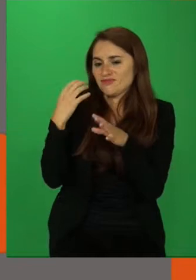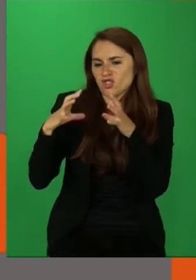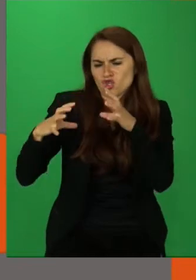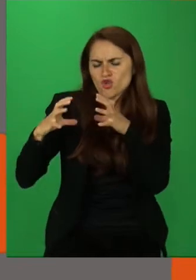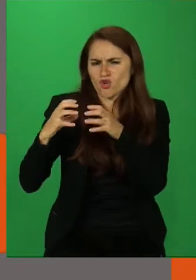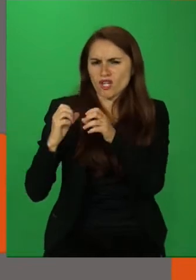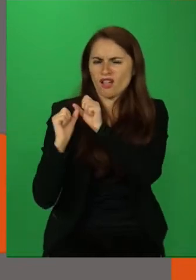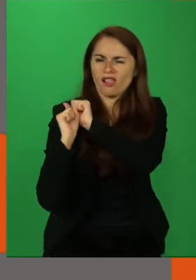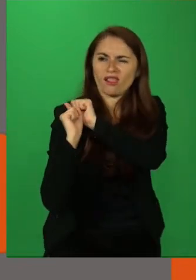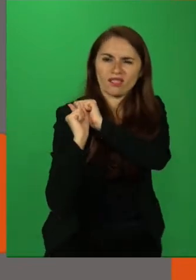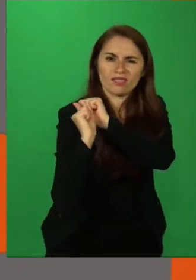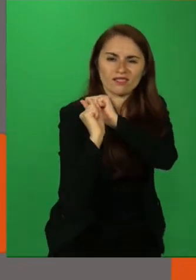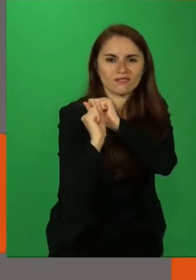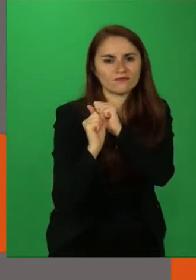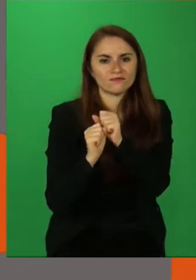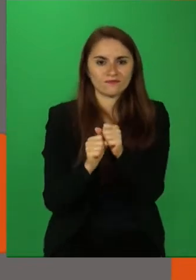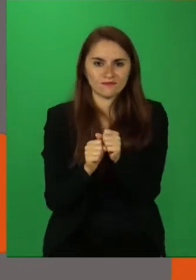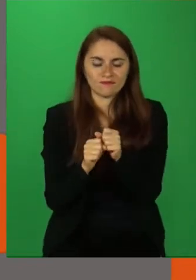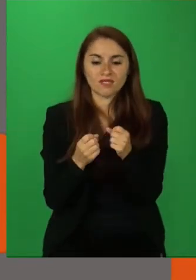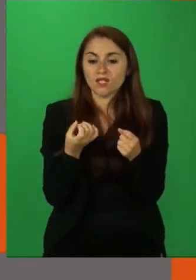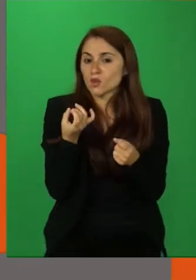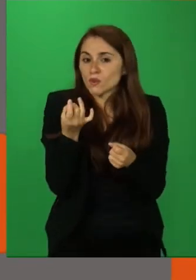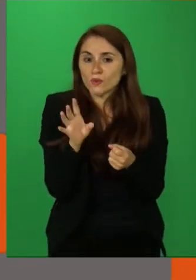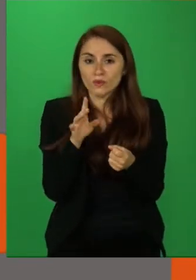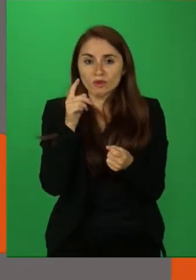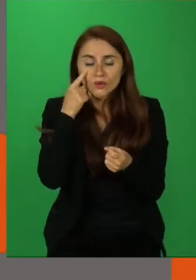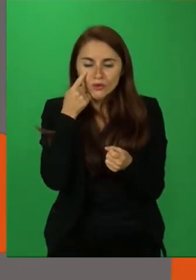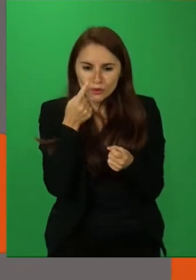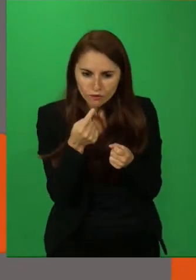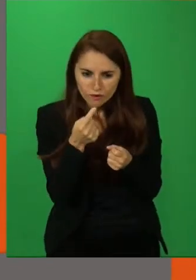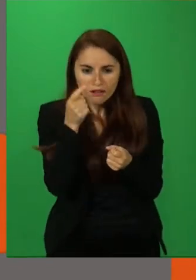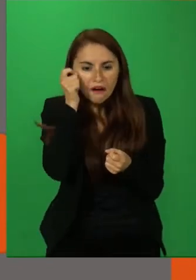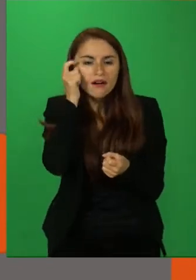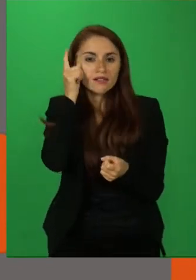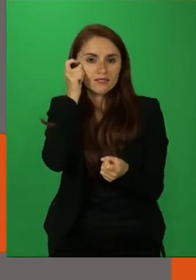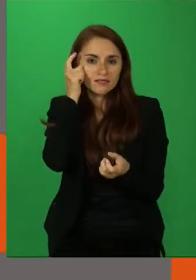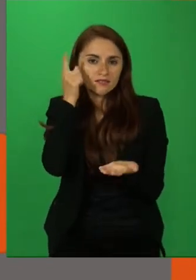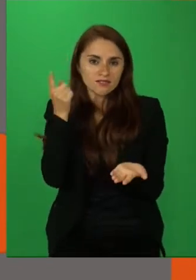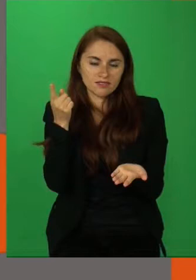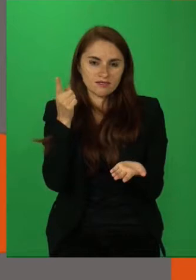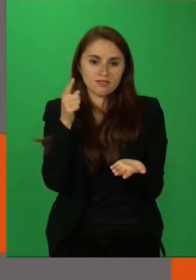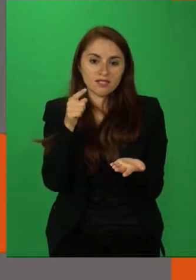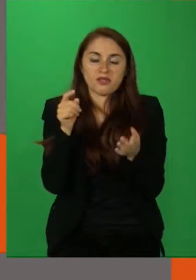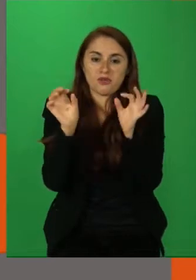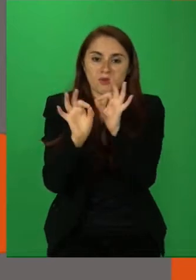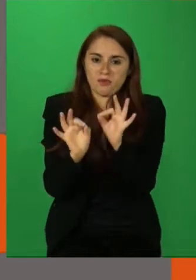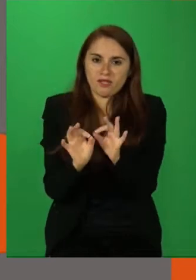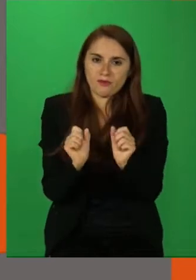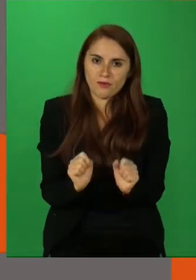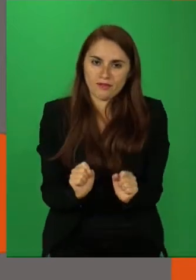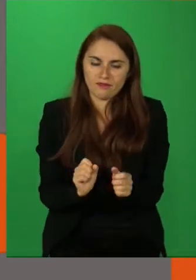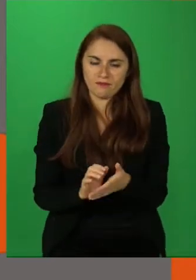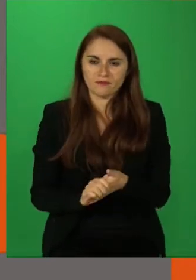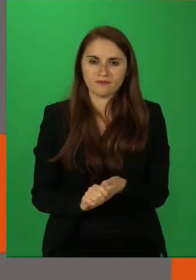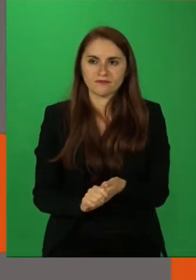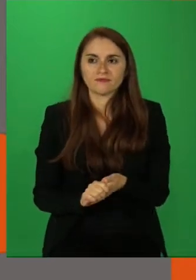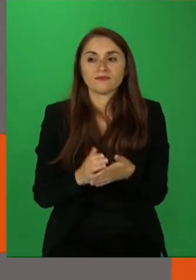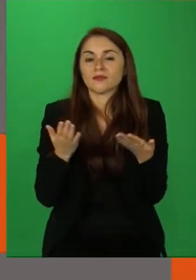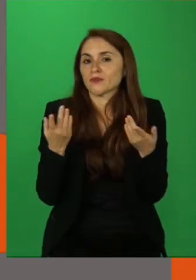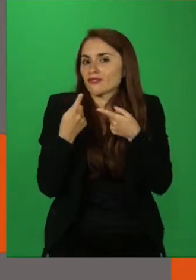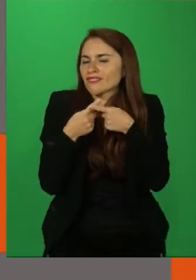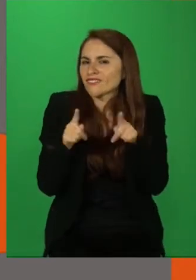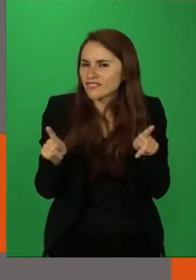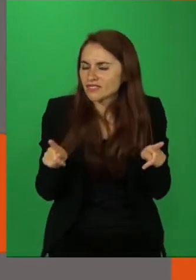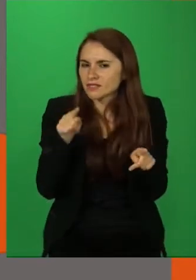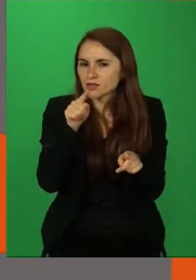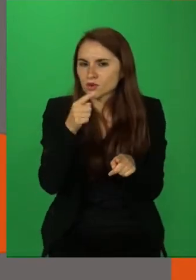roca. Esa es toda tu comprensión y significado que le pudiste dar a esta imagen. En cambio,